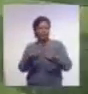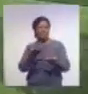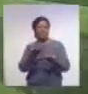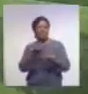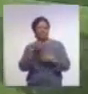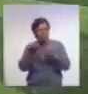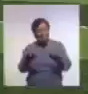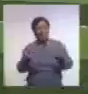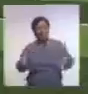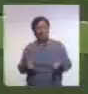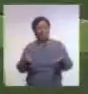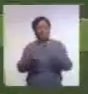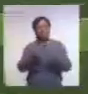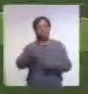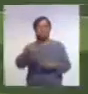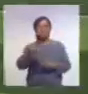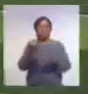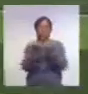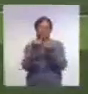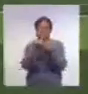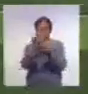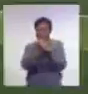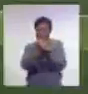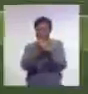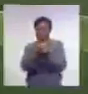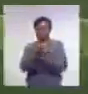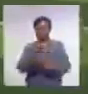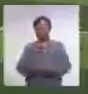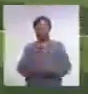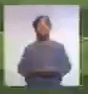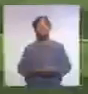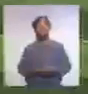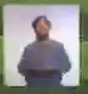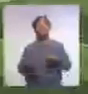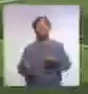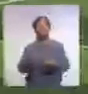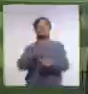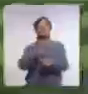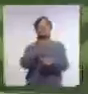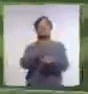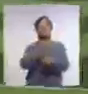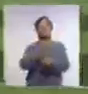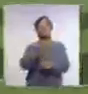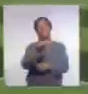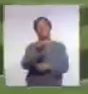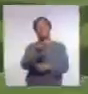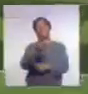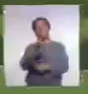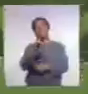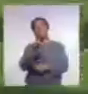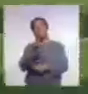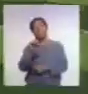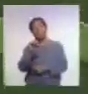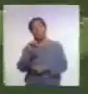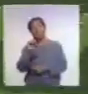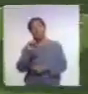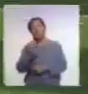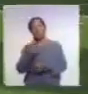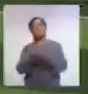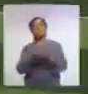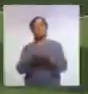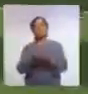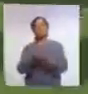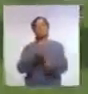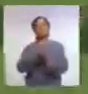nuestros logros y objetivos. El partido de vuelta tuvo como sede la Unidad Deportiva de Texoloc. Ahora el CAF espera rival de duelo Venados